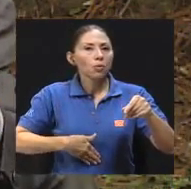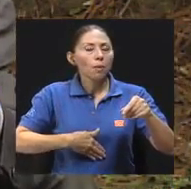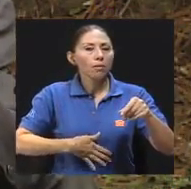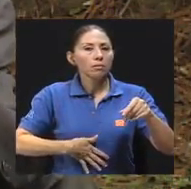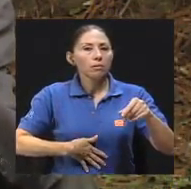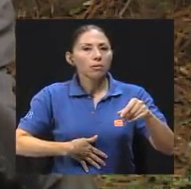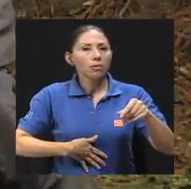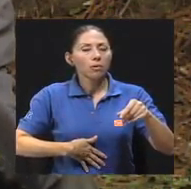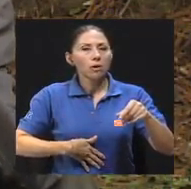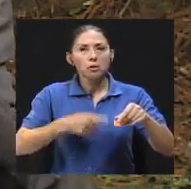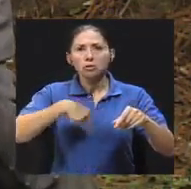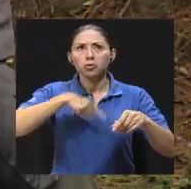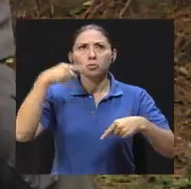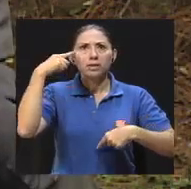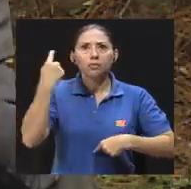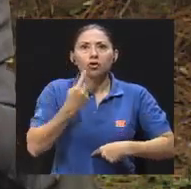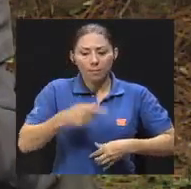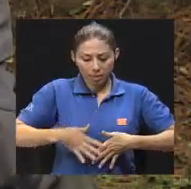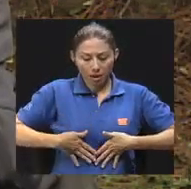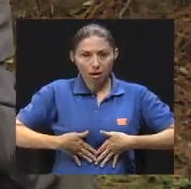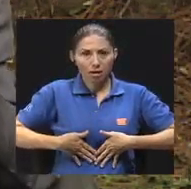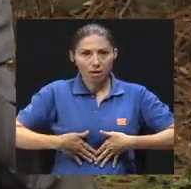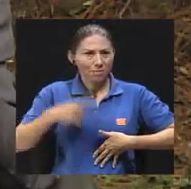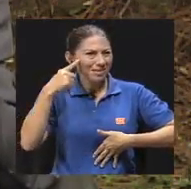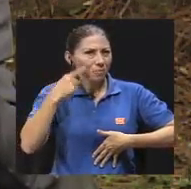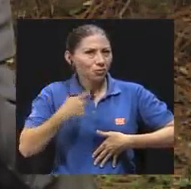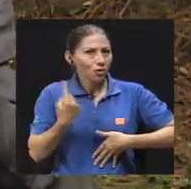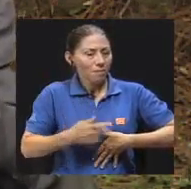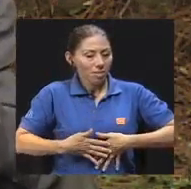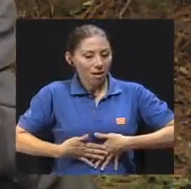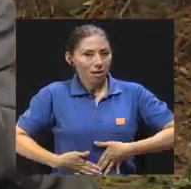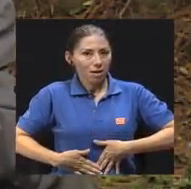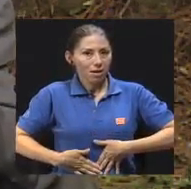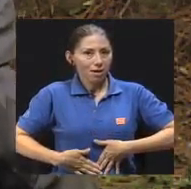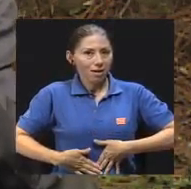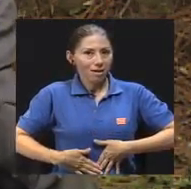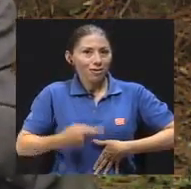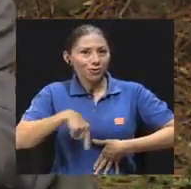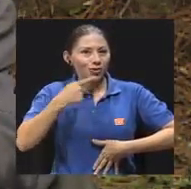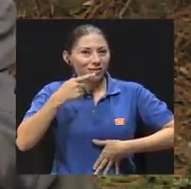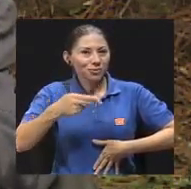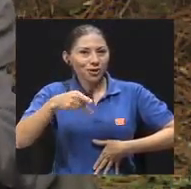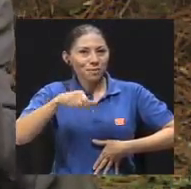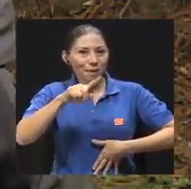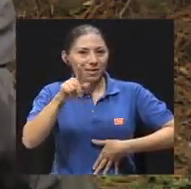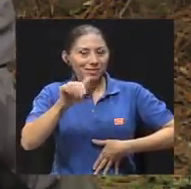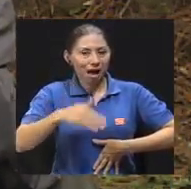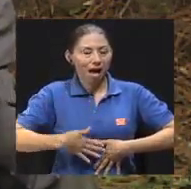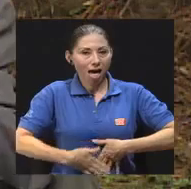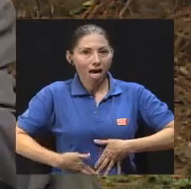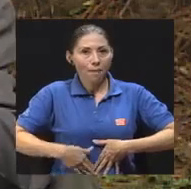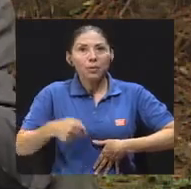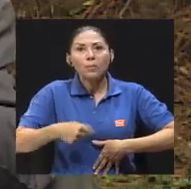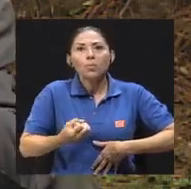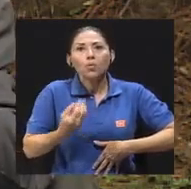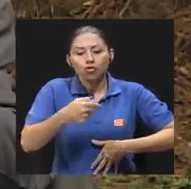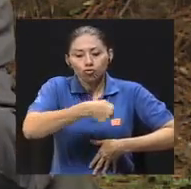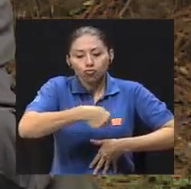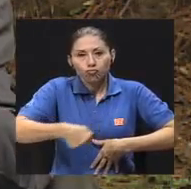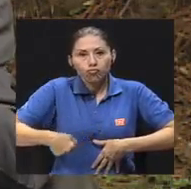de estómago, nos imaginamos el abdomen, o sea, todo lo que es lo que llamamos corrientemente la panza. Bueno, ahí tenemos muchos órganos.